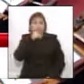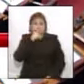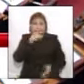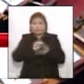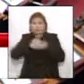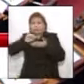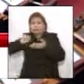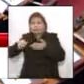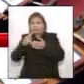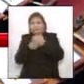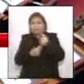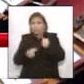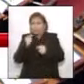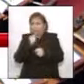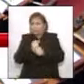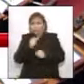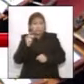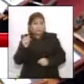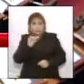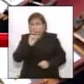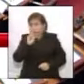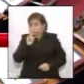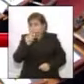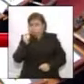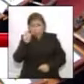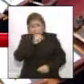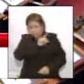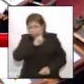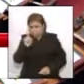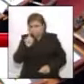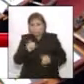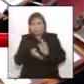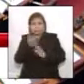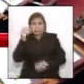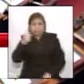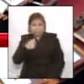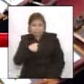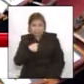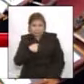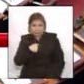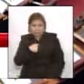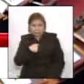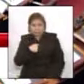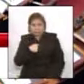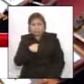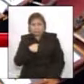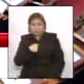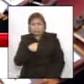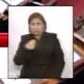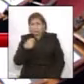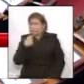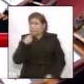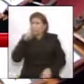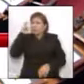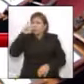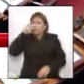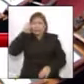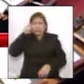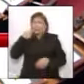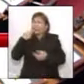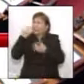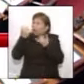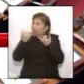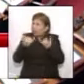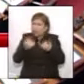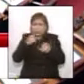quitado la confianza a Iván. Iván no va a renunciar. Quien se va a ir soy yo. Hoy día, entonces, o sea,